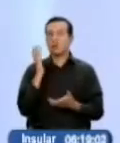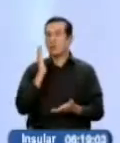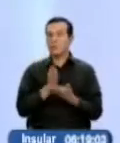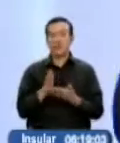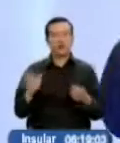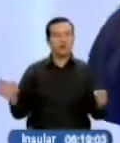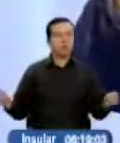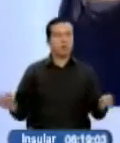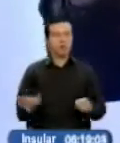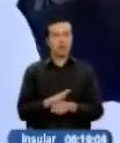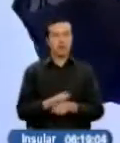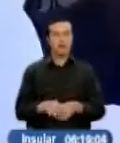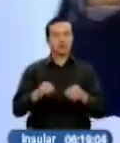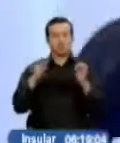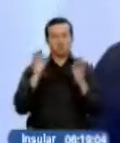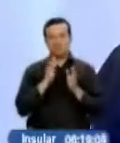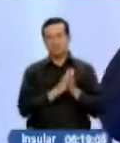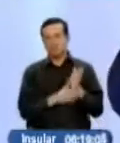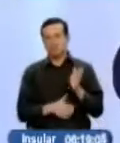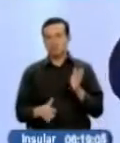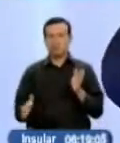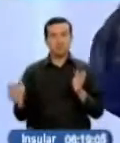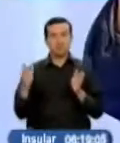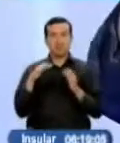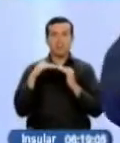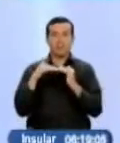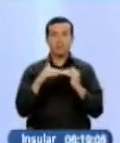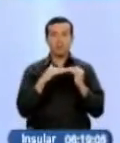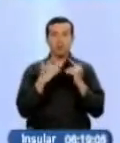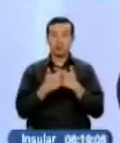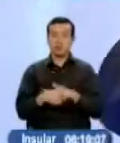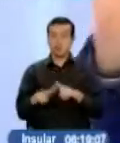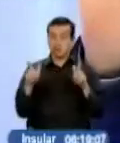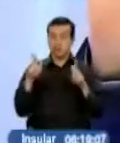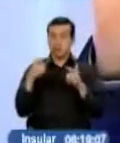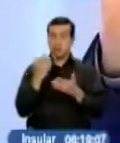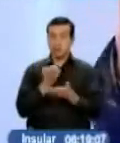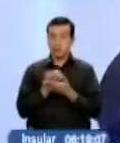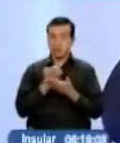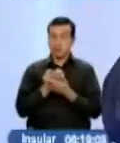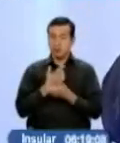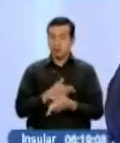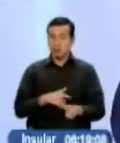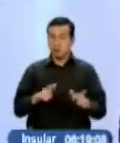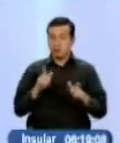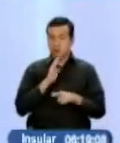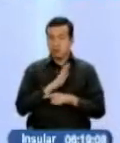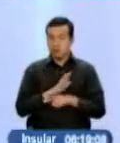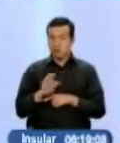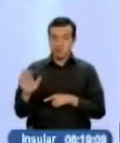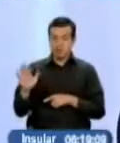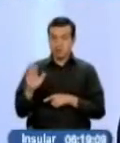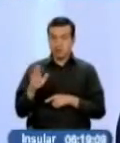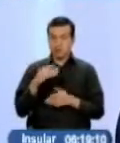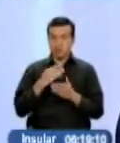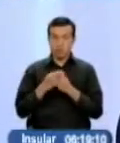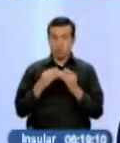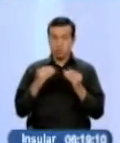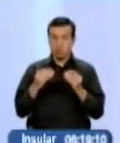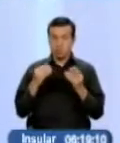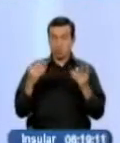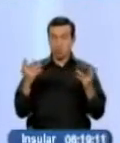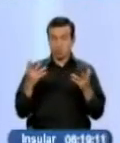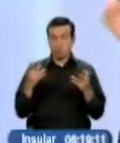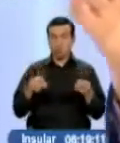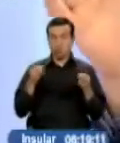liquidar este fin de la historia en el cual la democracia liberal, la economía liberal y el consumo generalizado